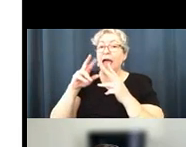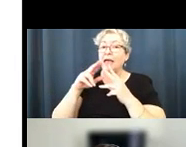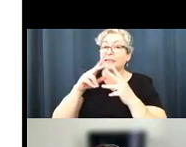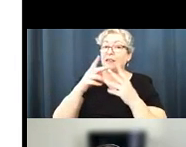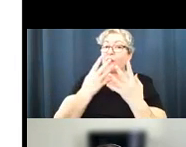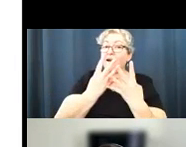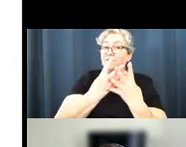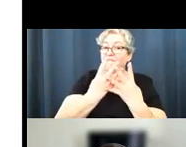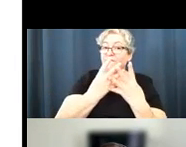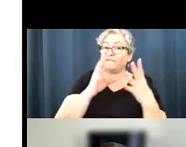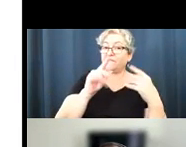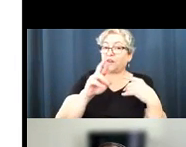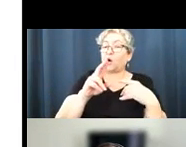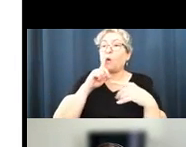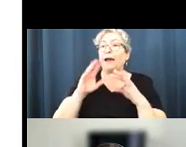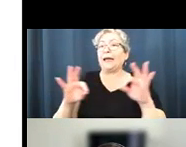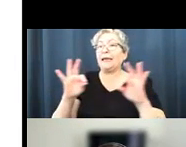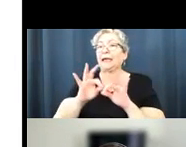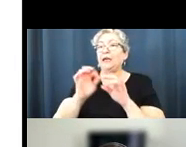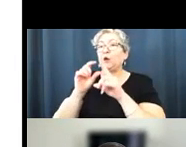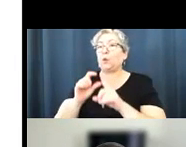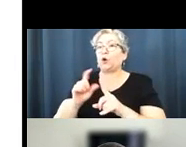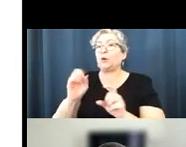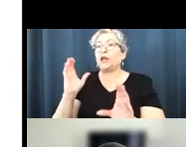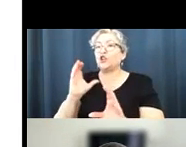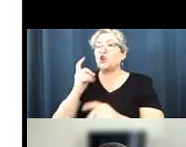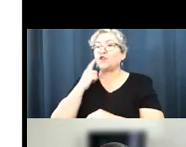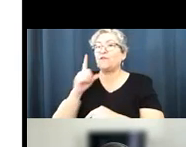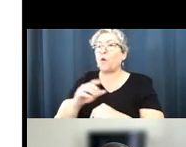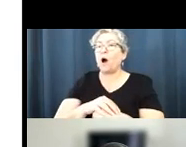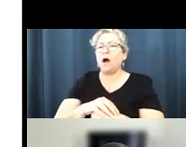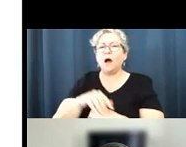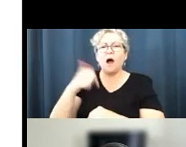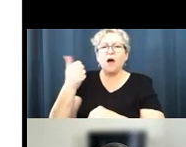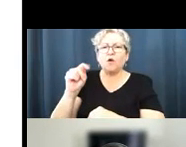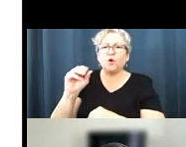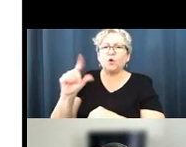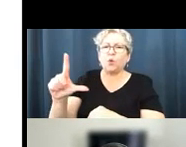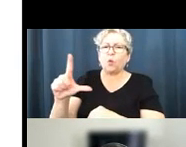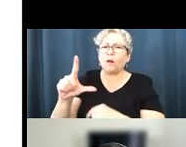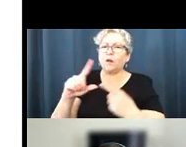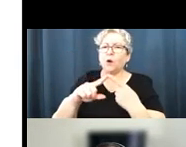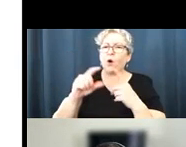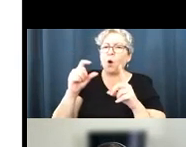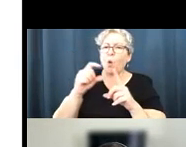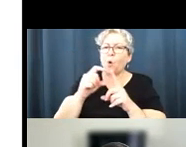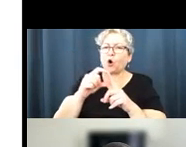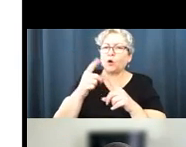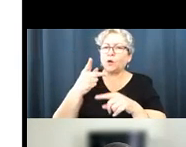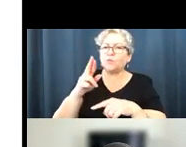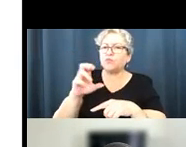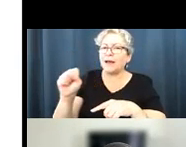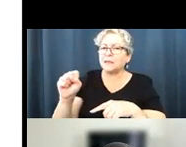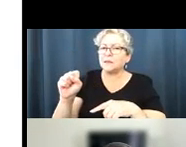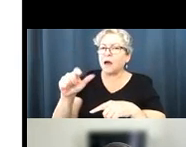tienen como filtro o palabras que usted puede marcar. ¿Cuál fue el otro? Aparte de WordPress, ¿cuál fue?